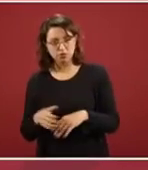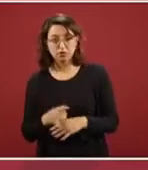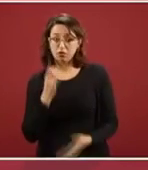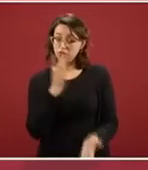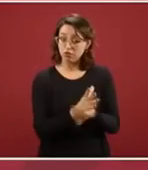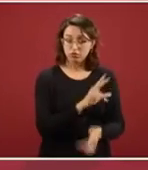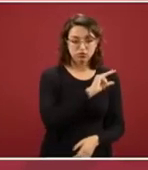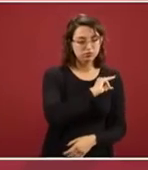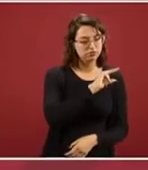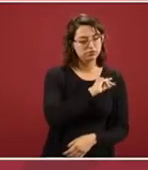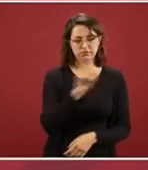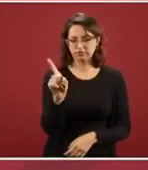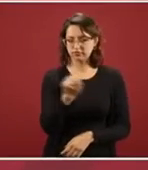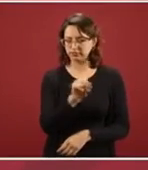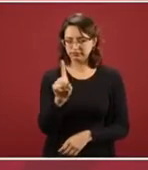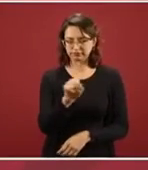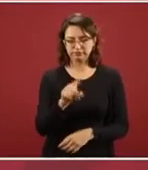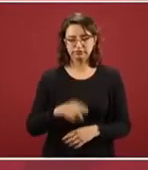particulares.